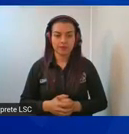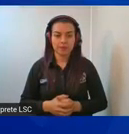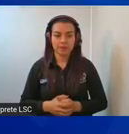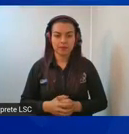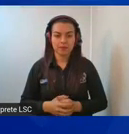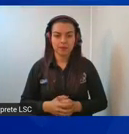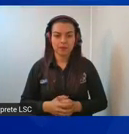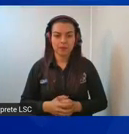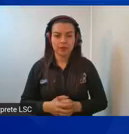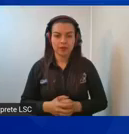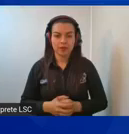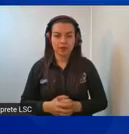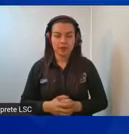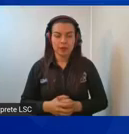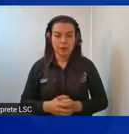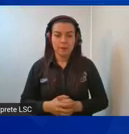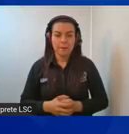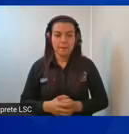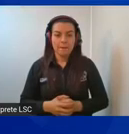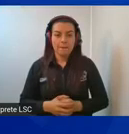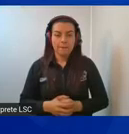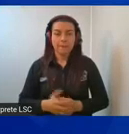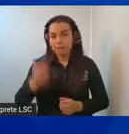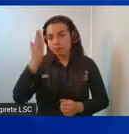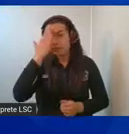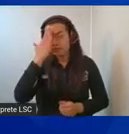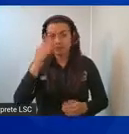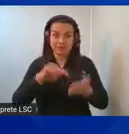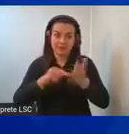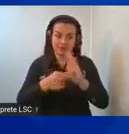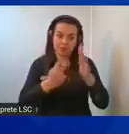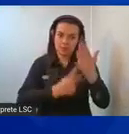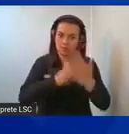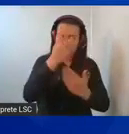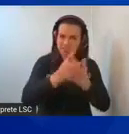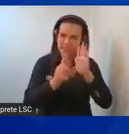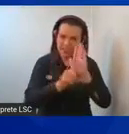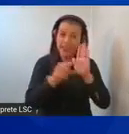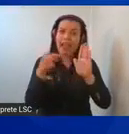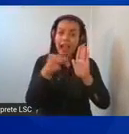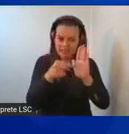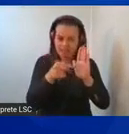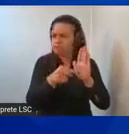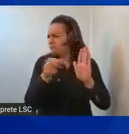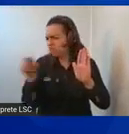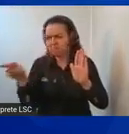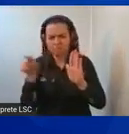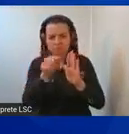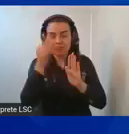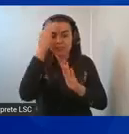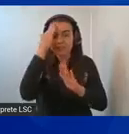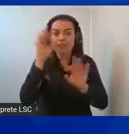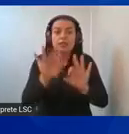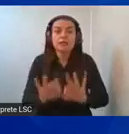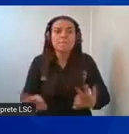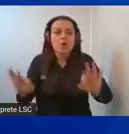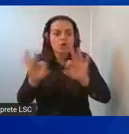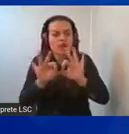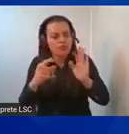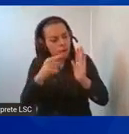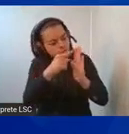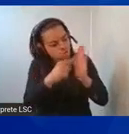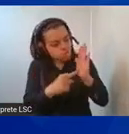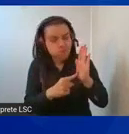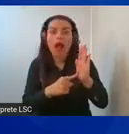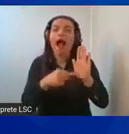Sí. Tanto para esto como para todos los proyectos de ley, las oportunidades de definición de la minucia están en la